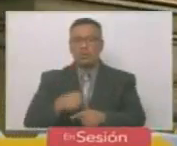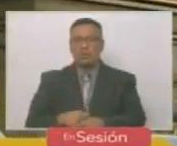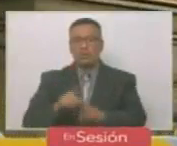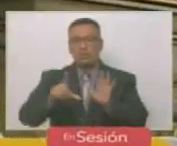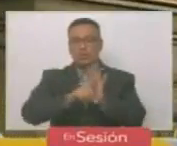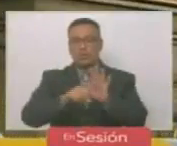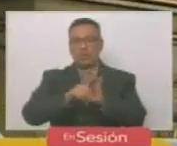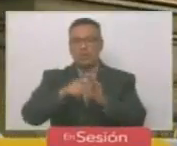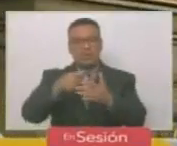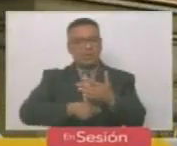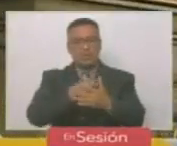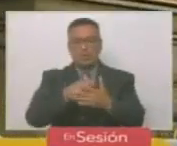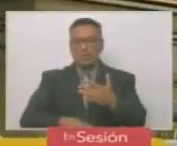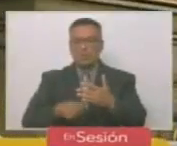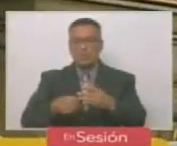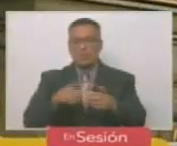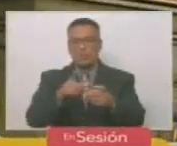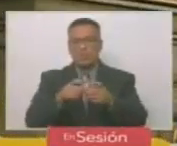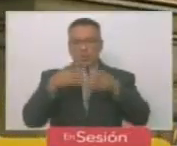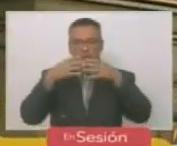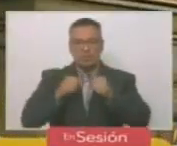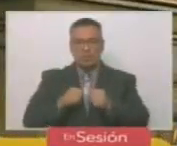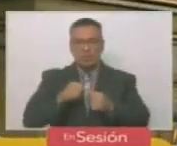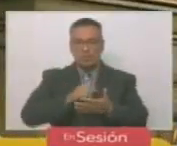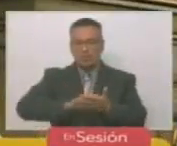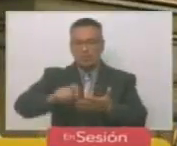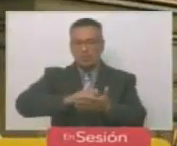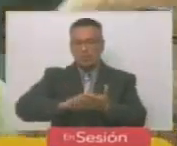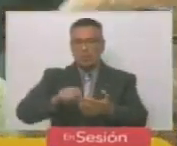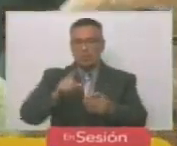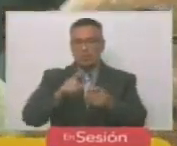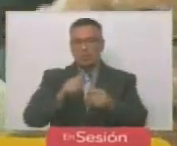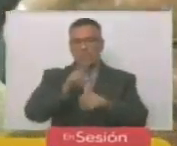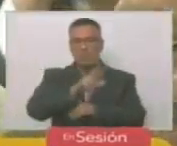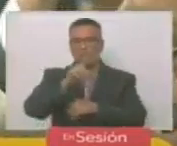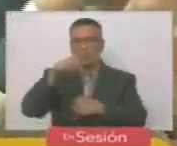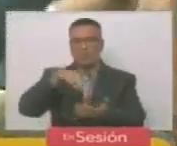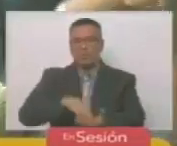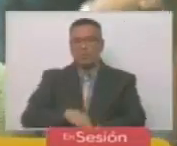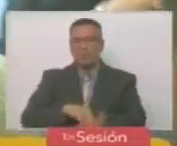de Registro de Antecedentes Penales publicada en Gaceta Oficial número